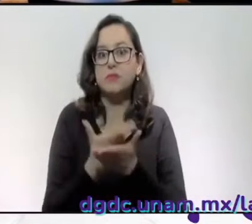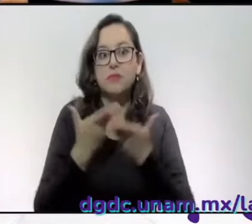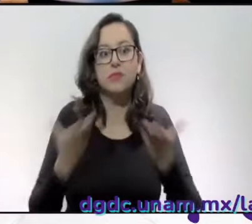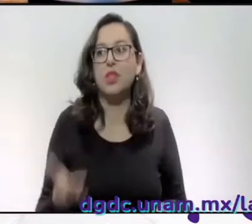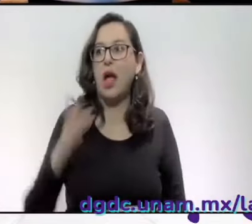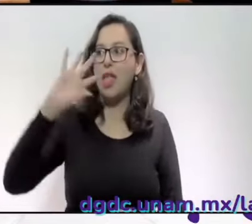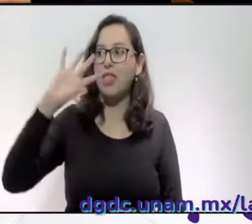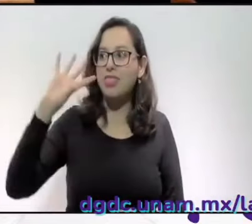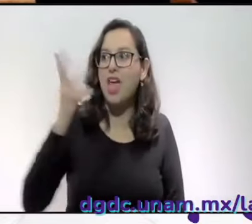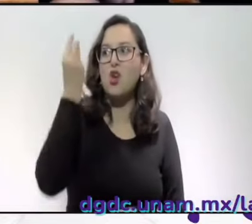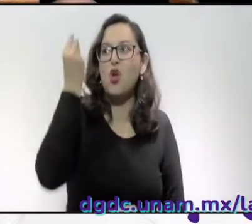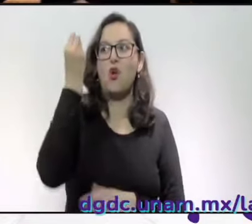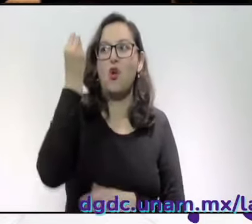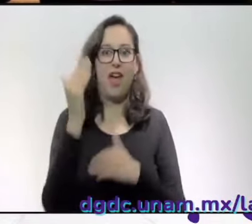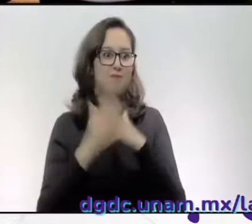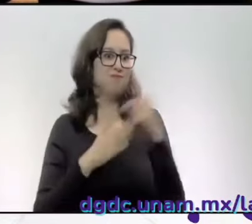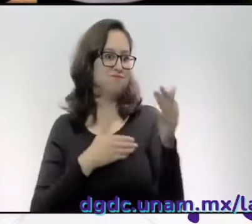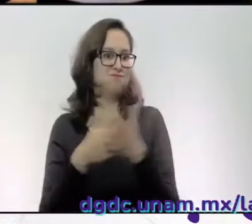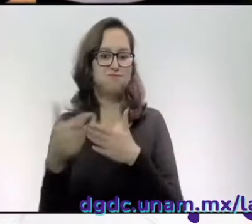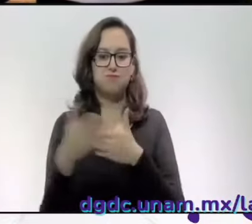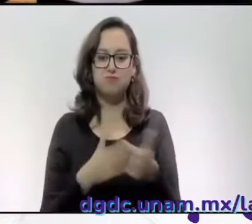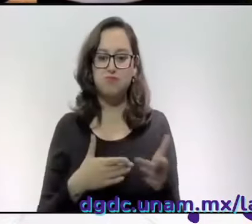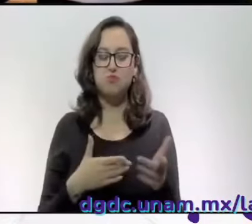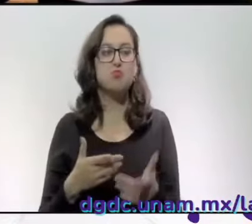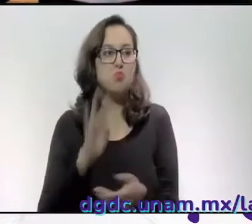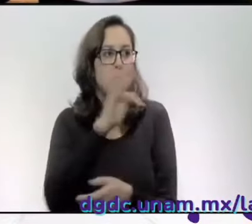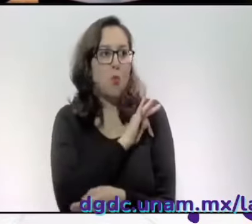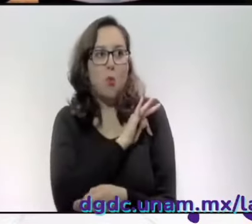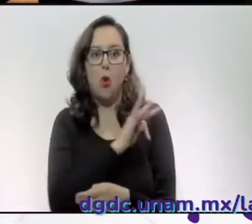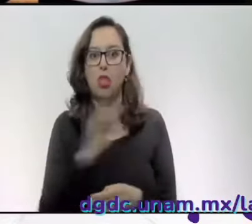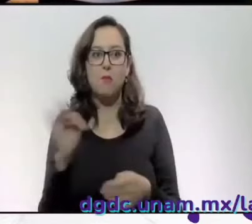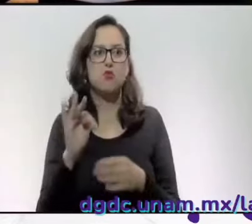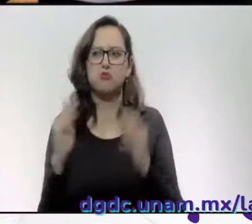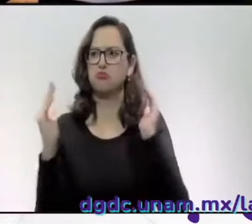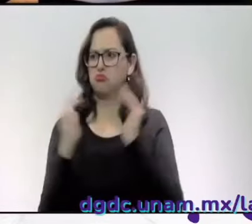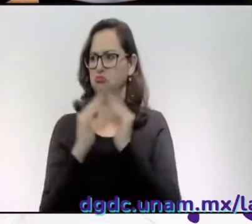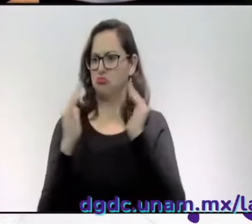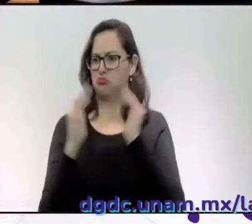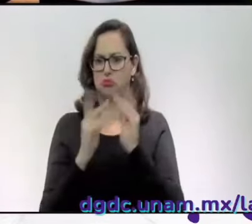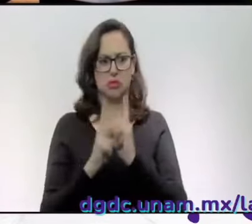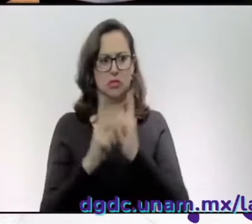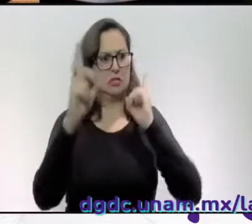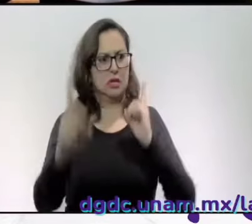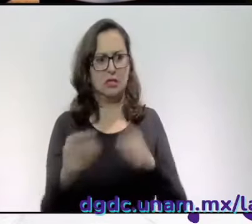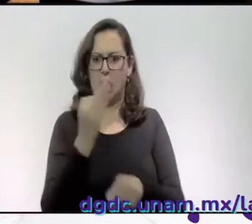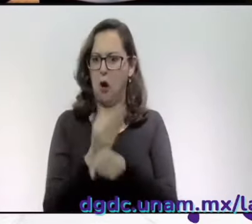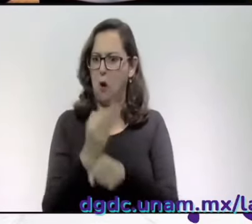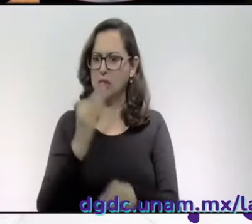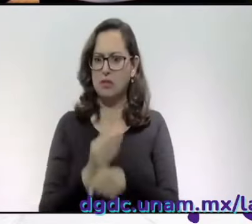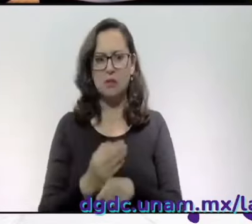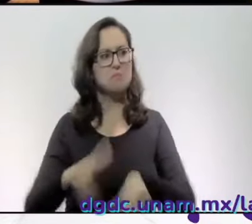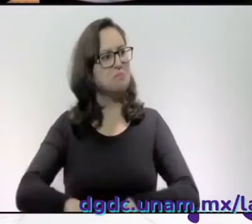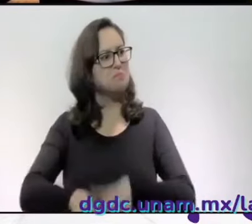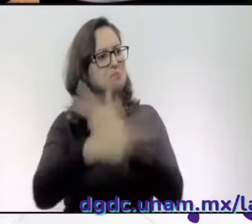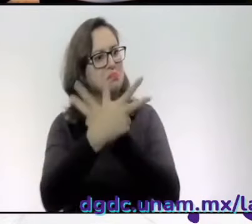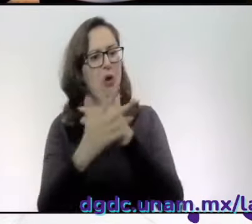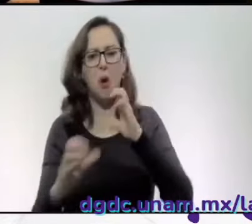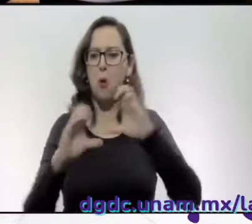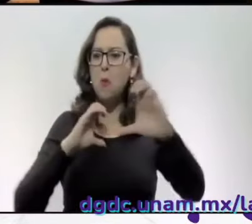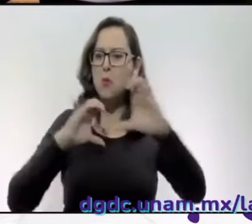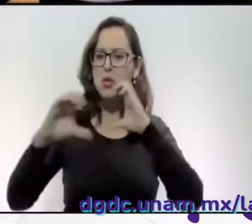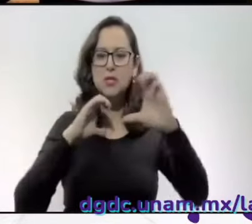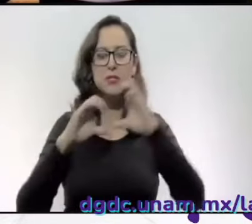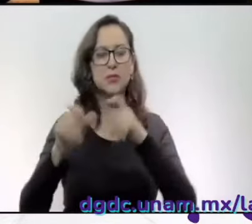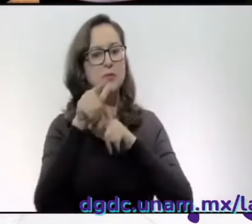nivel en el que podemos hacer muchas cosas a distancia. Es lo que estamos haciendo ahorita, podemos comunicarnos a distancia. Y aunque de alguna manera